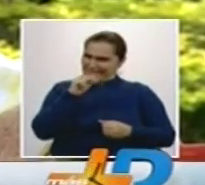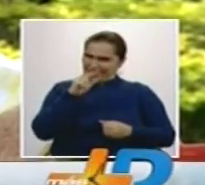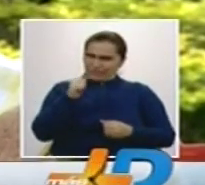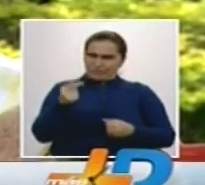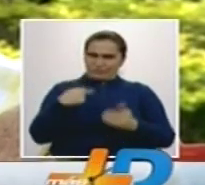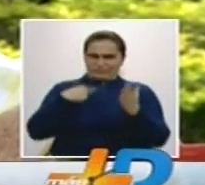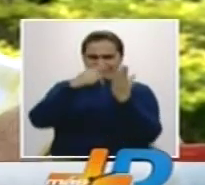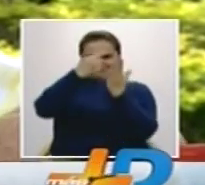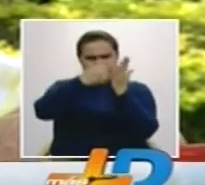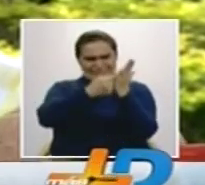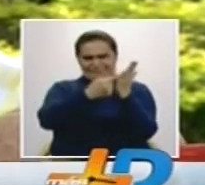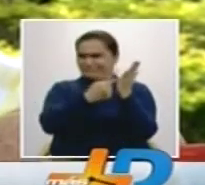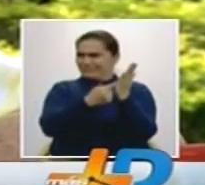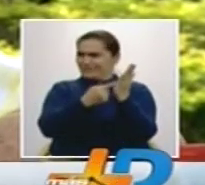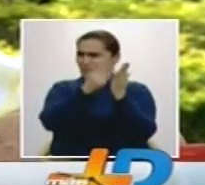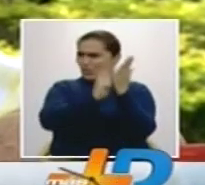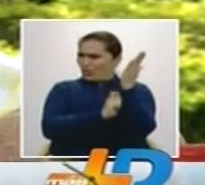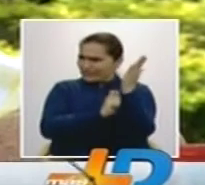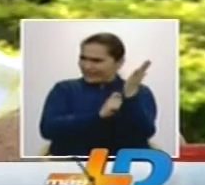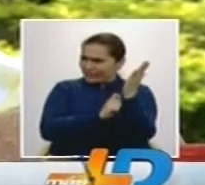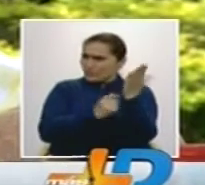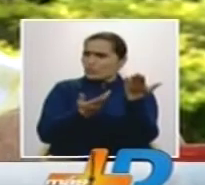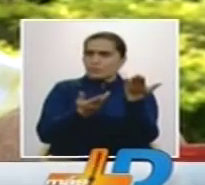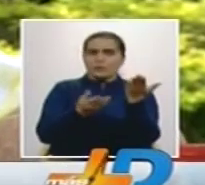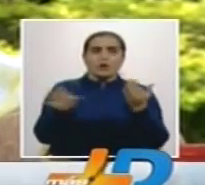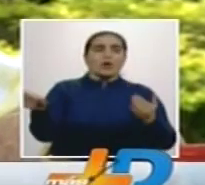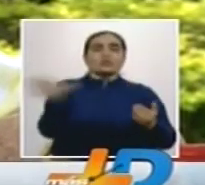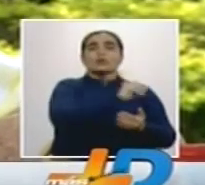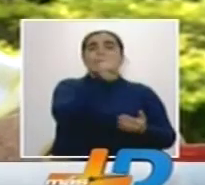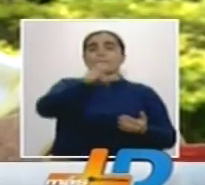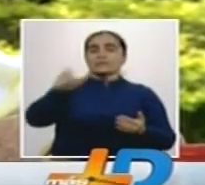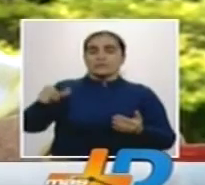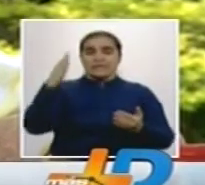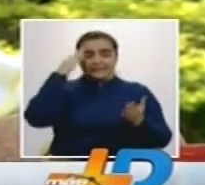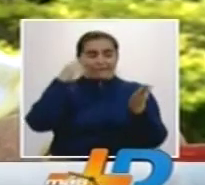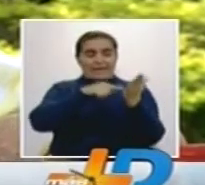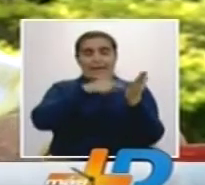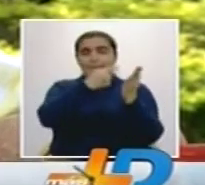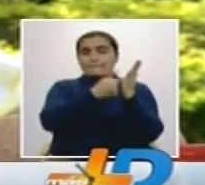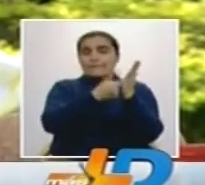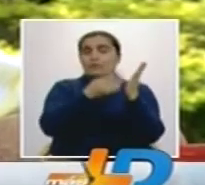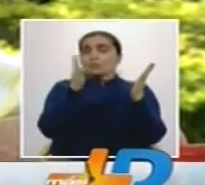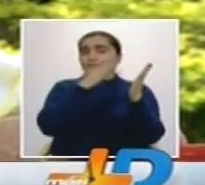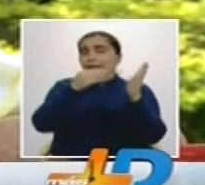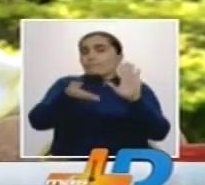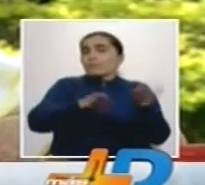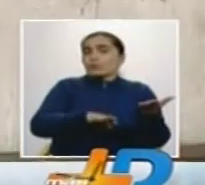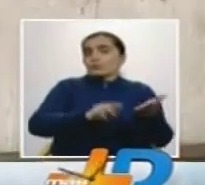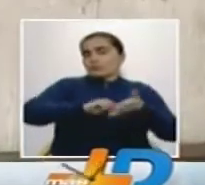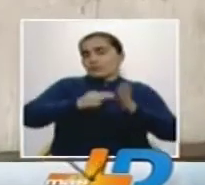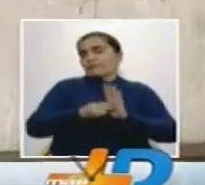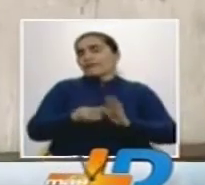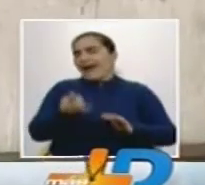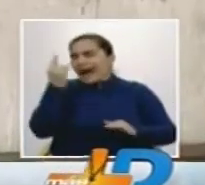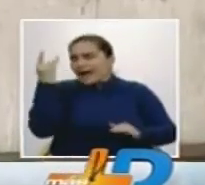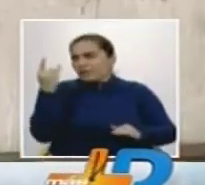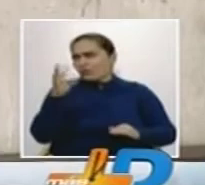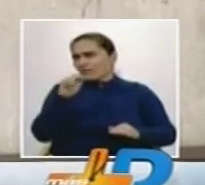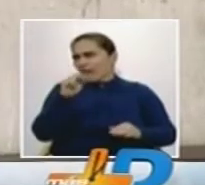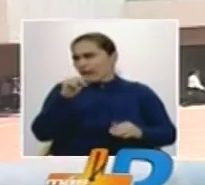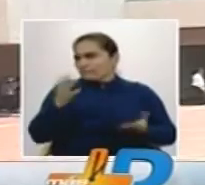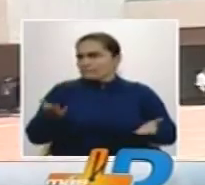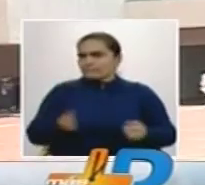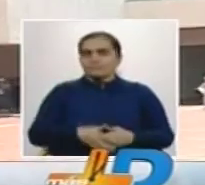ese contrato, pues todos los que participaron en él tienen responsabilidad y deben o poner la cara o renunciar. Desde el Consejo